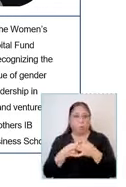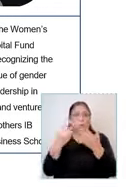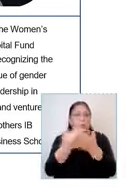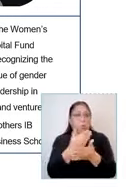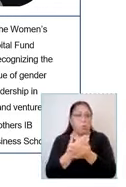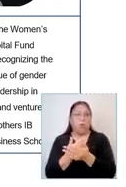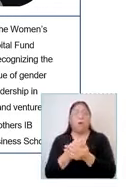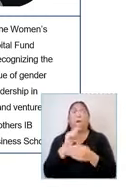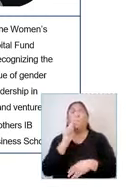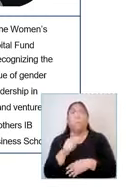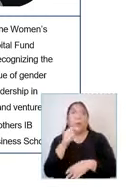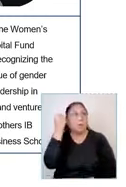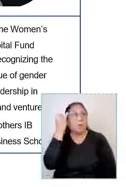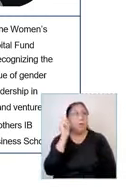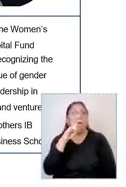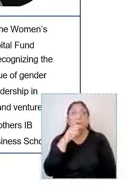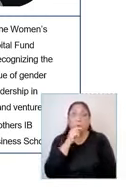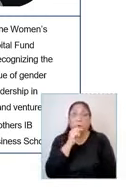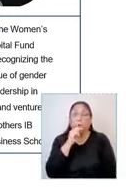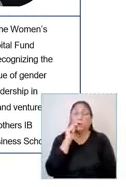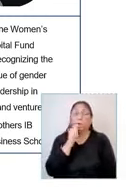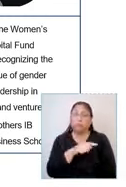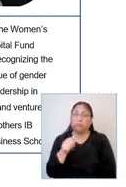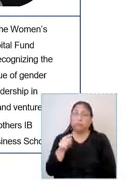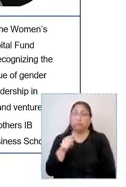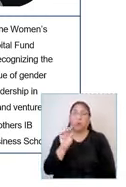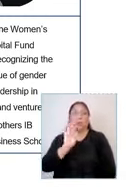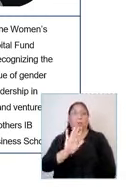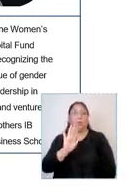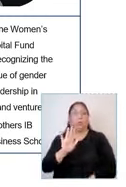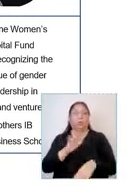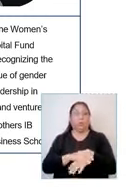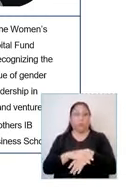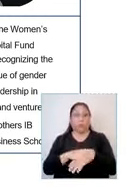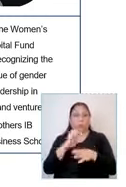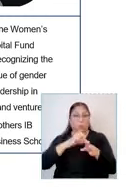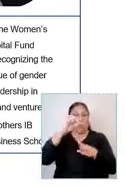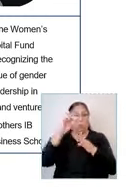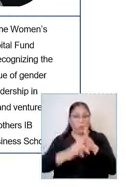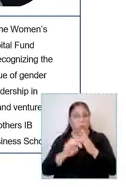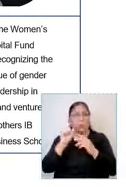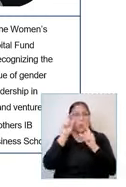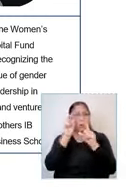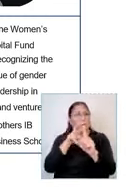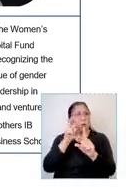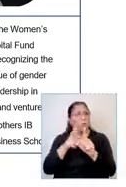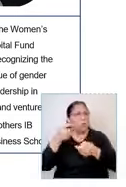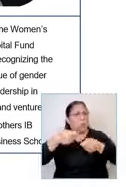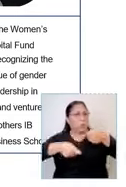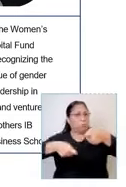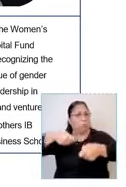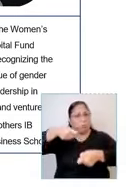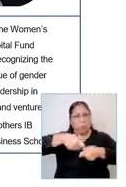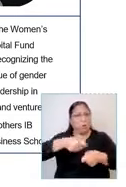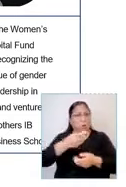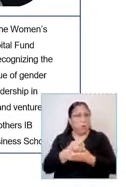Y por supuesto, en su carrera, ella se dio cuenta que la inversión